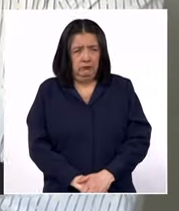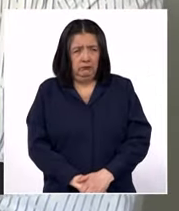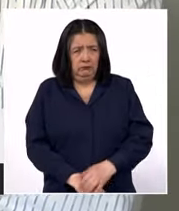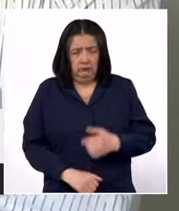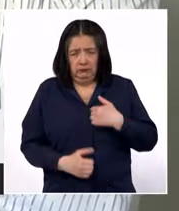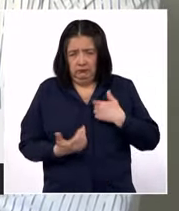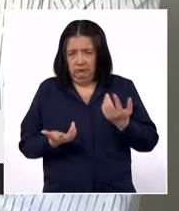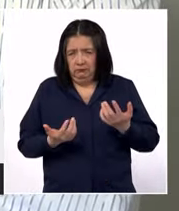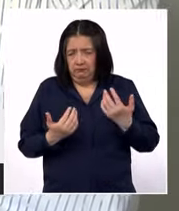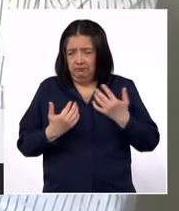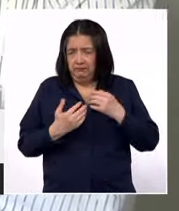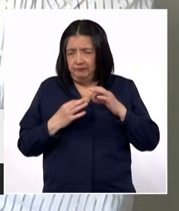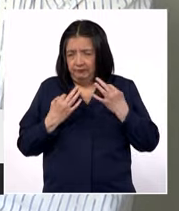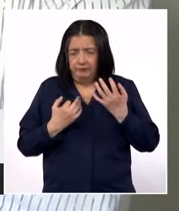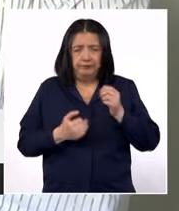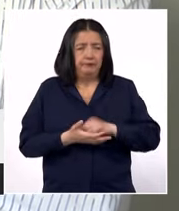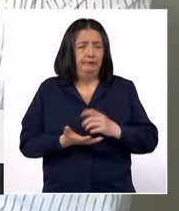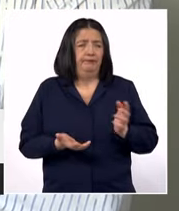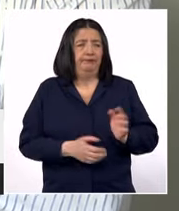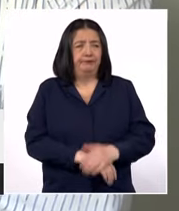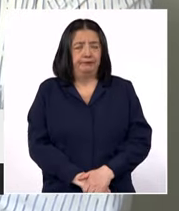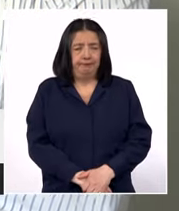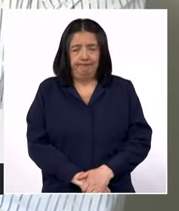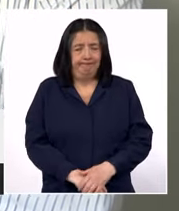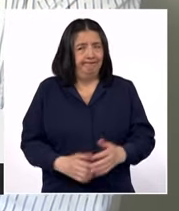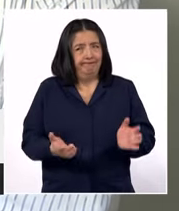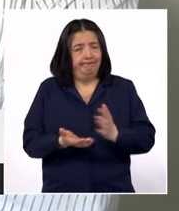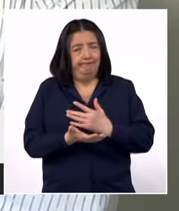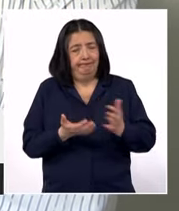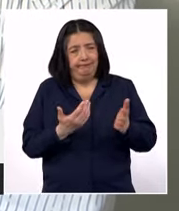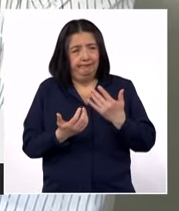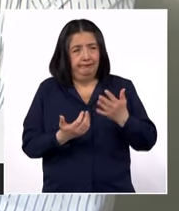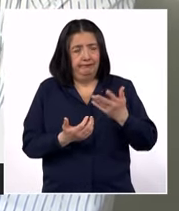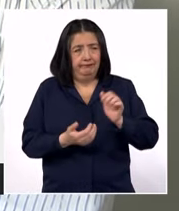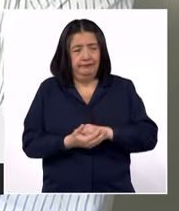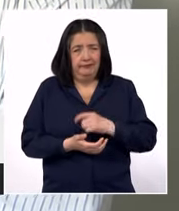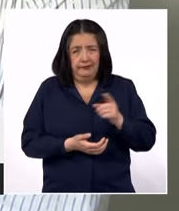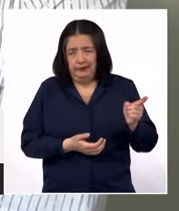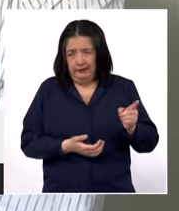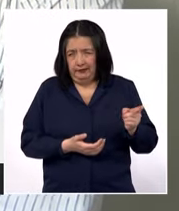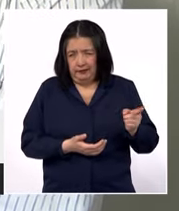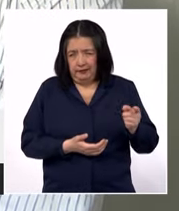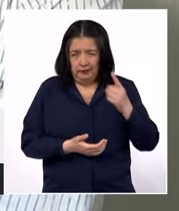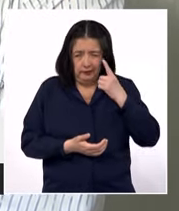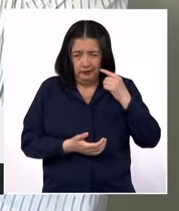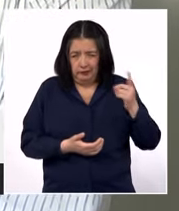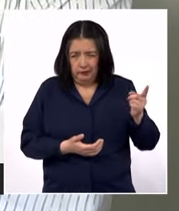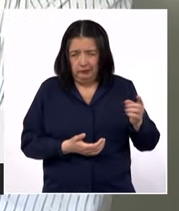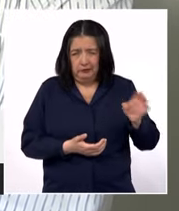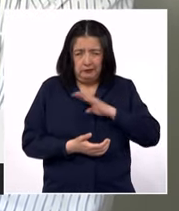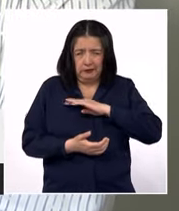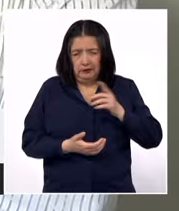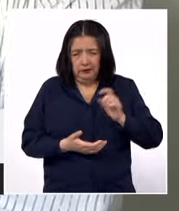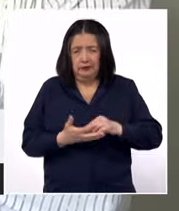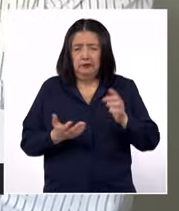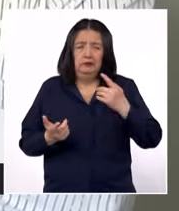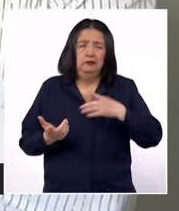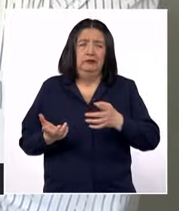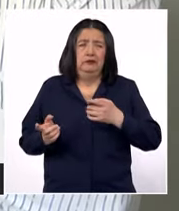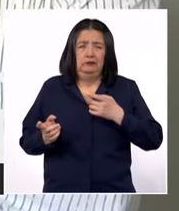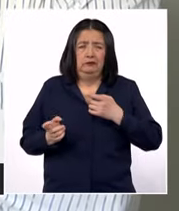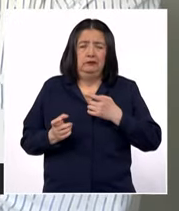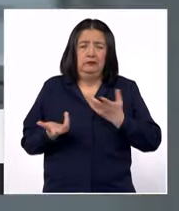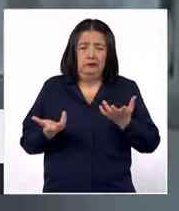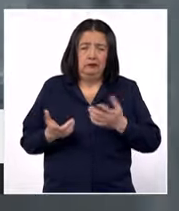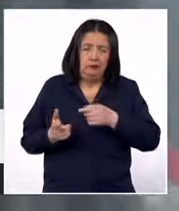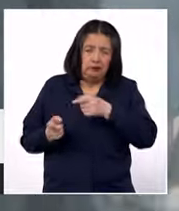familia y eso no es fácil, pero ¿no? Estos desgraciados se meten con lo que más a uno le importa,